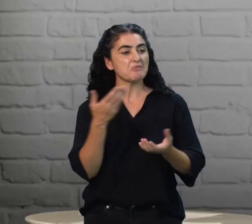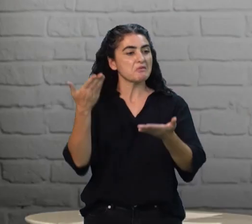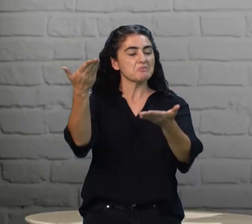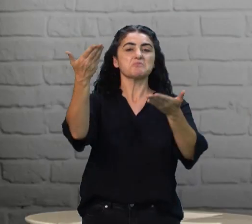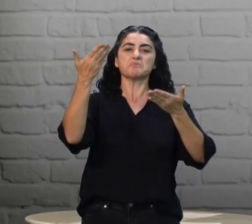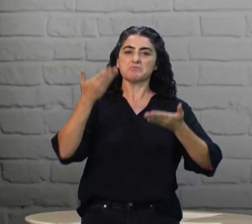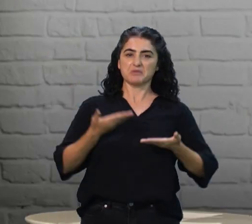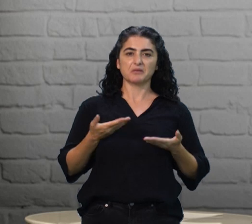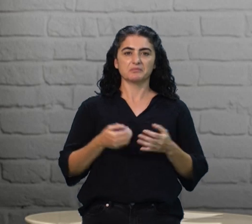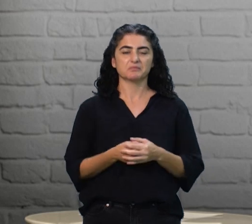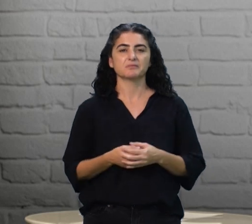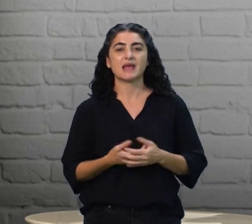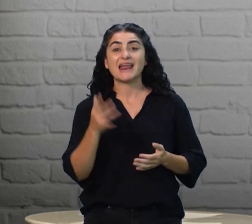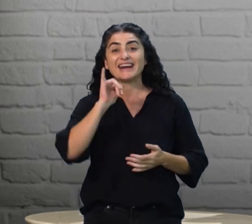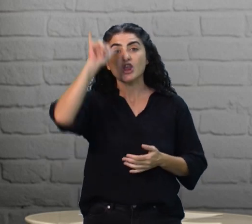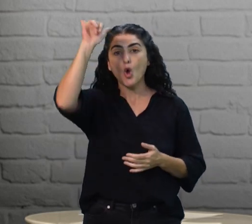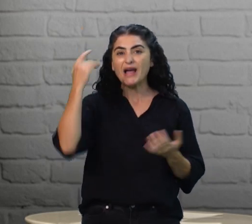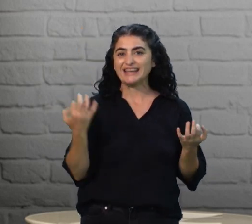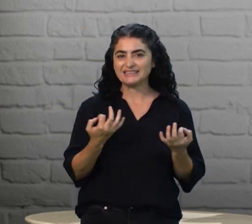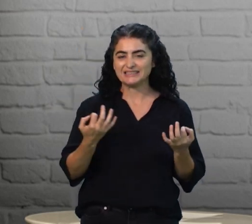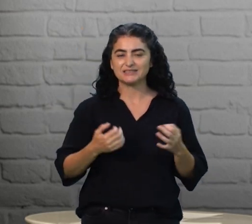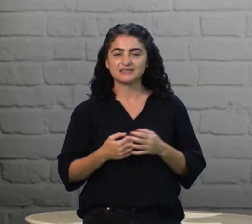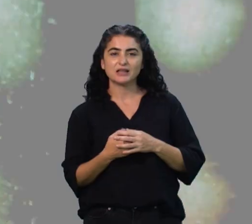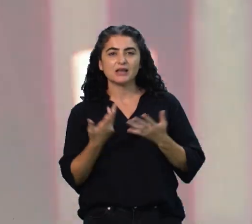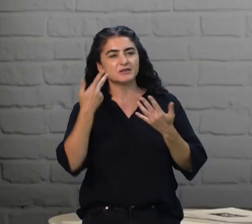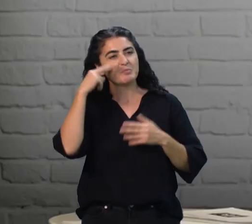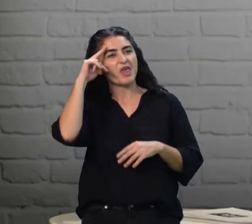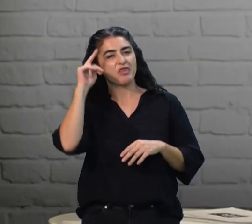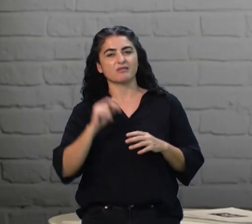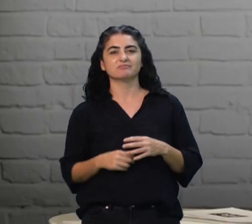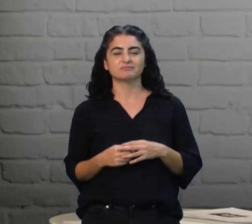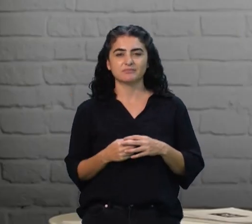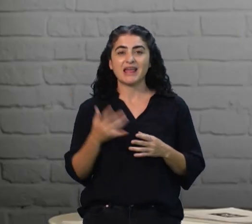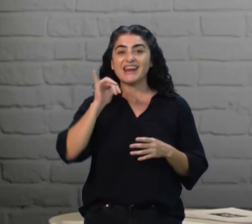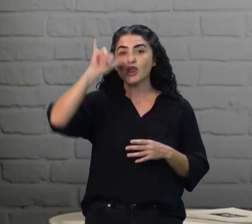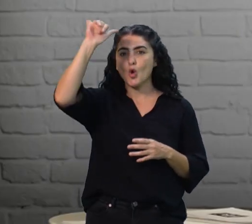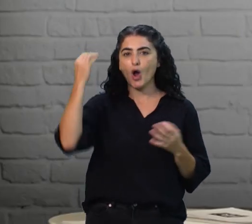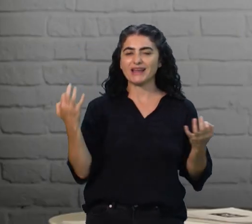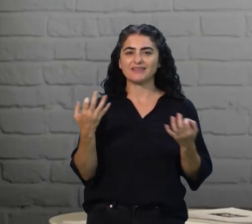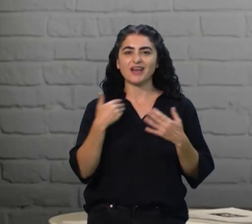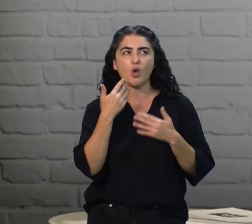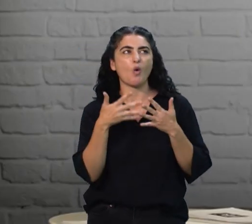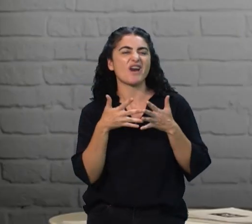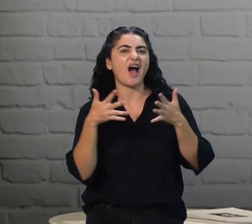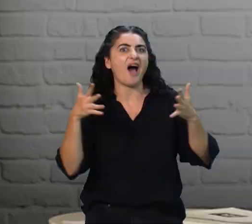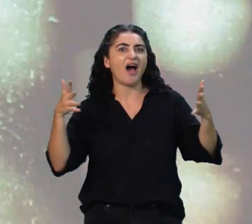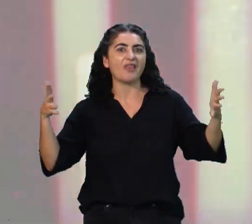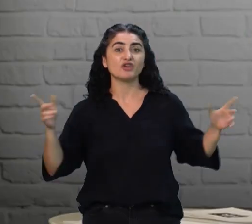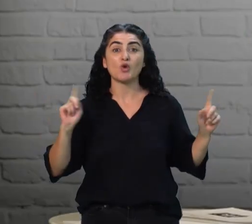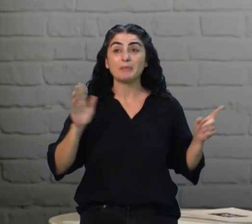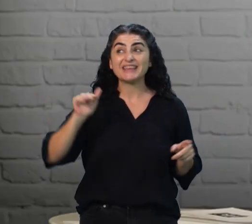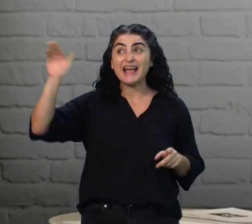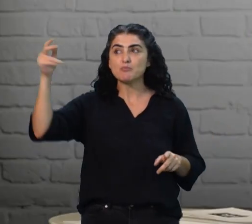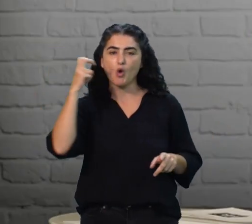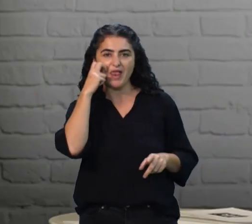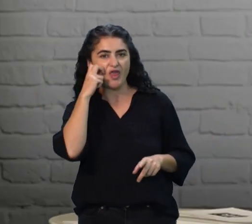acogedora La Rioja es una experiencia La Rioja es algo grande y no solo campo y calzado yo creo